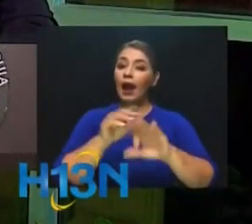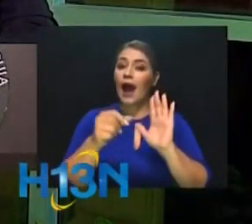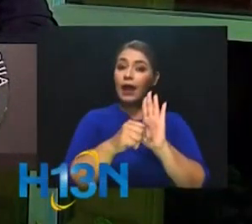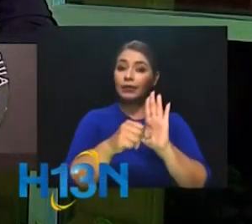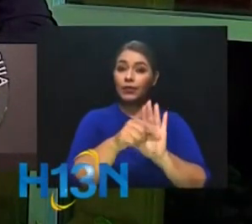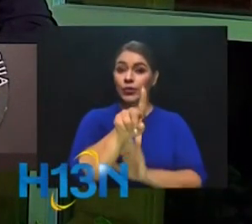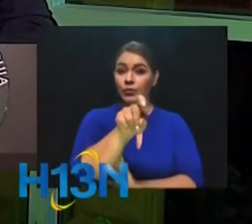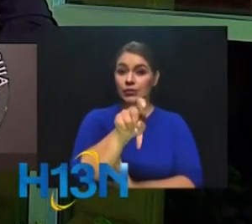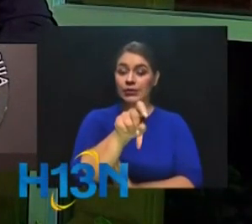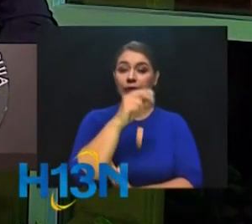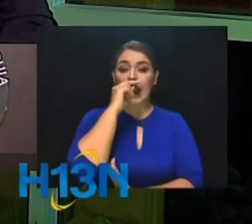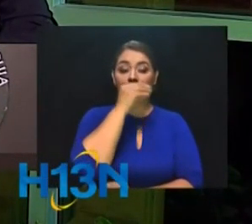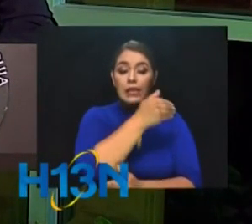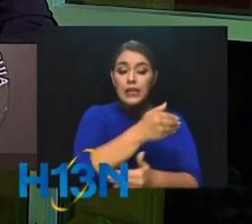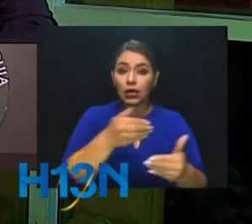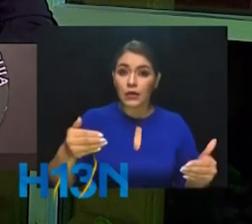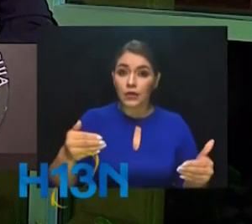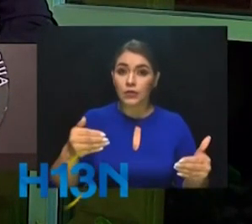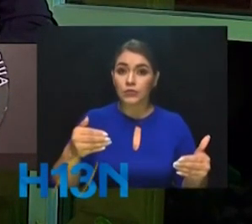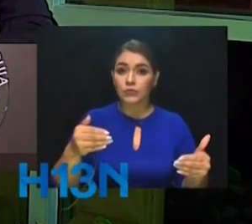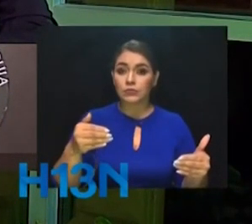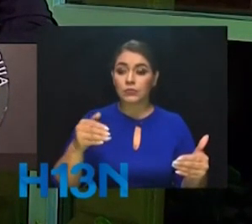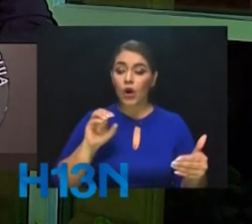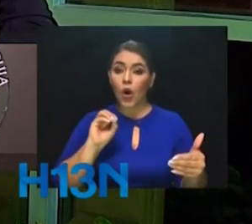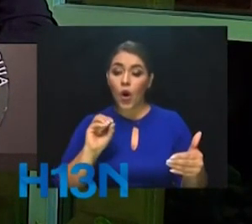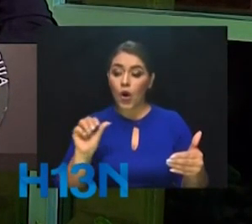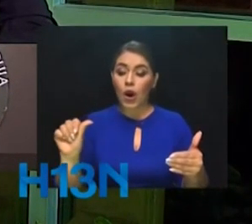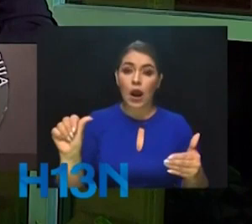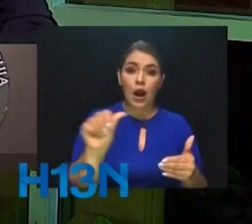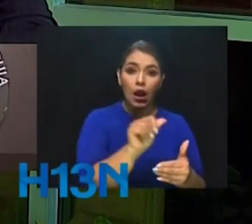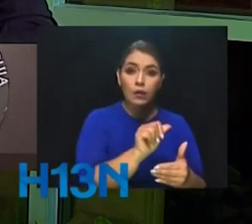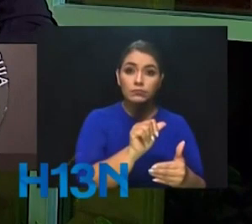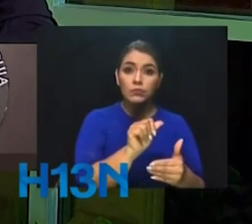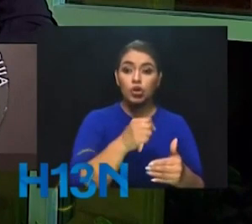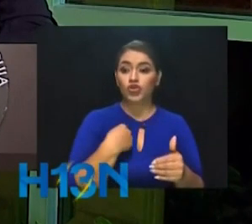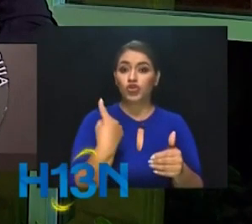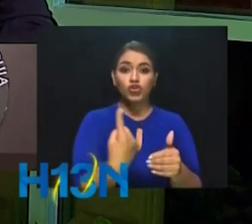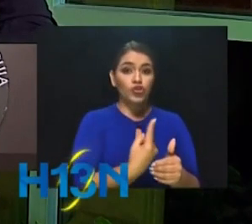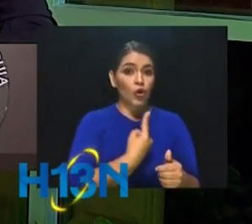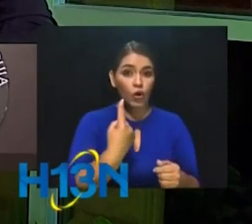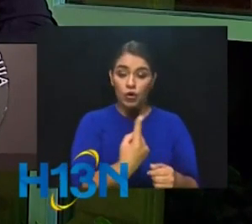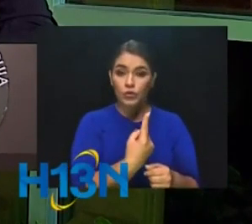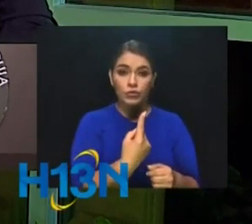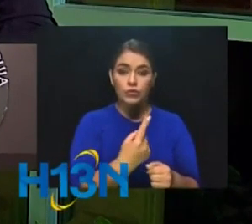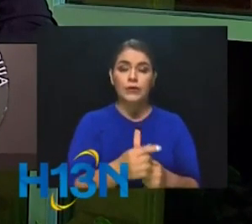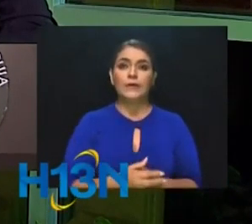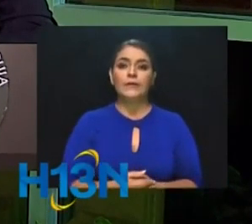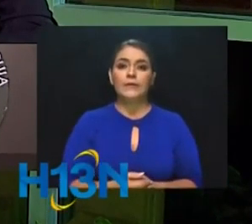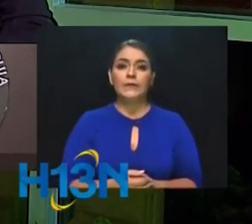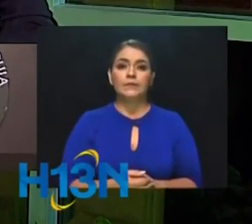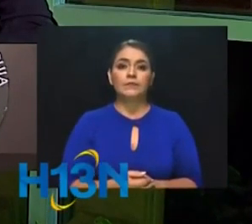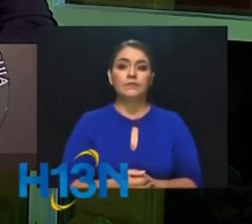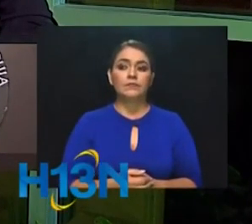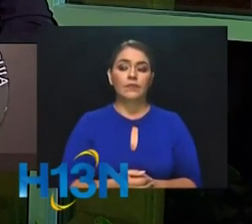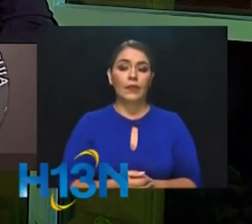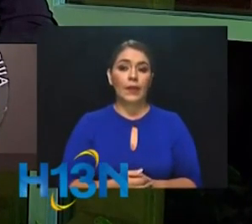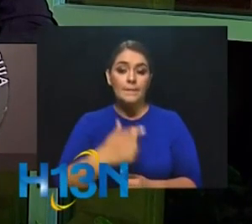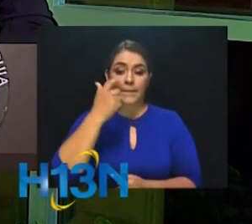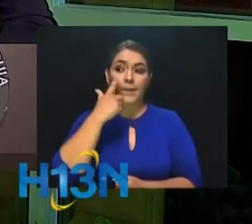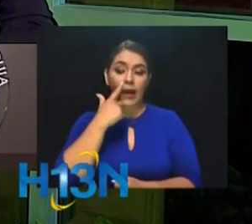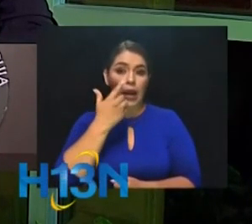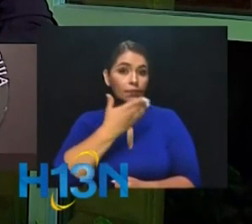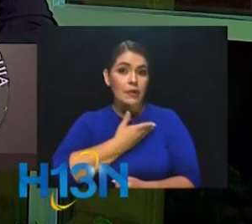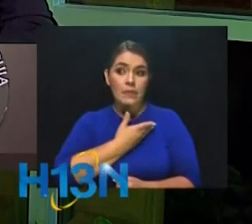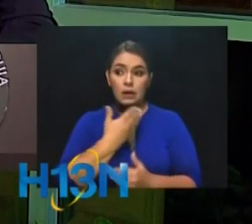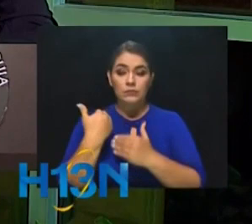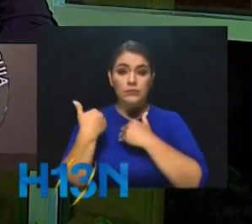encuentren sin la compañía de sus padres o de las personas en quienes recaiga su custodia en